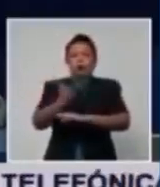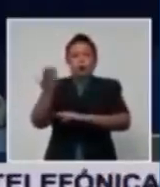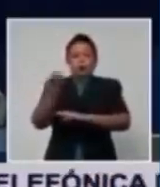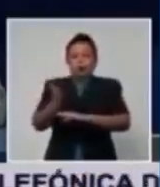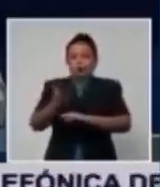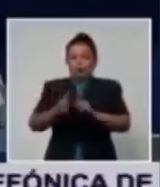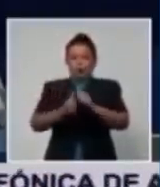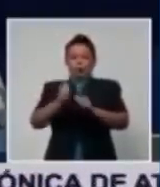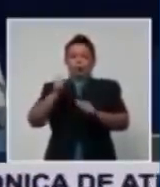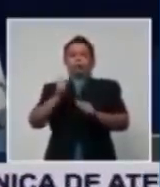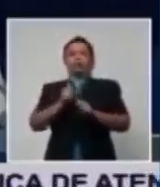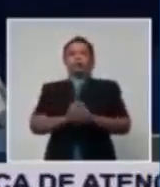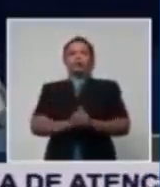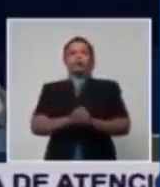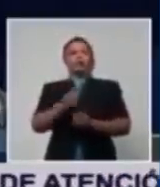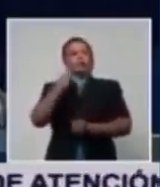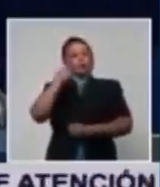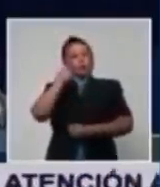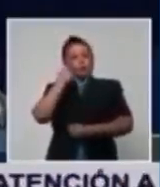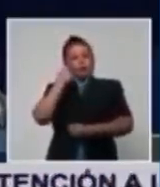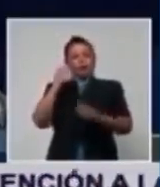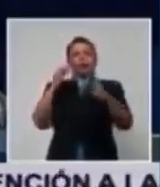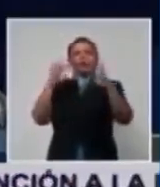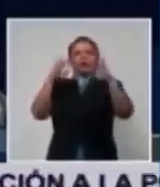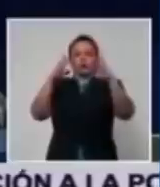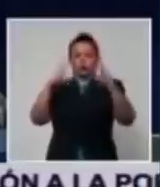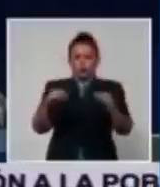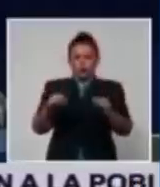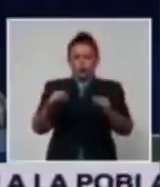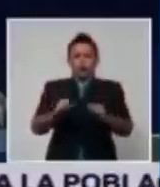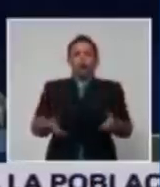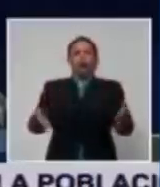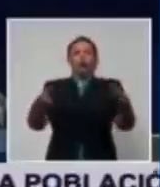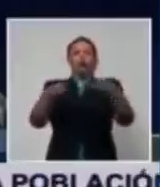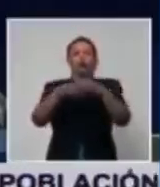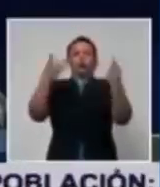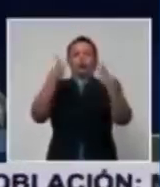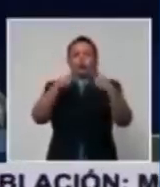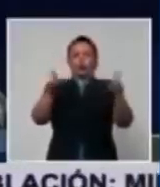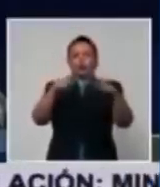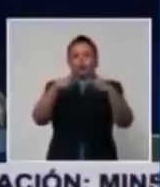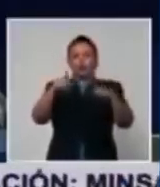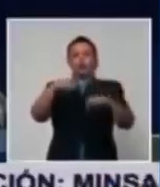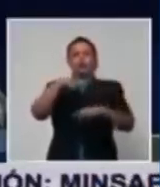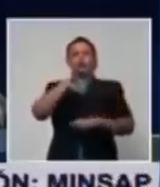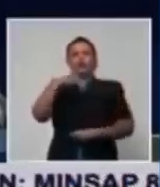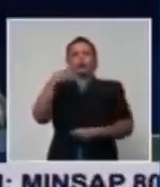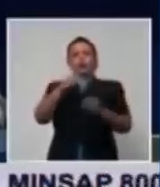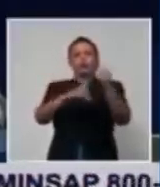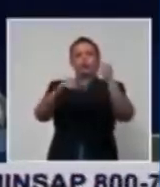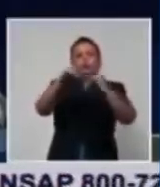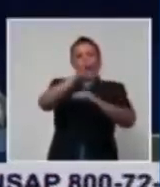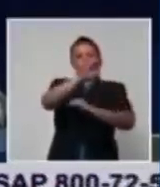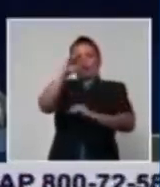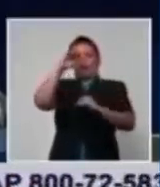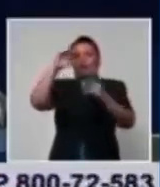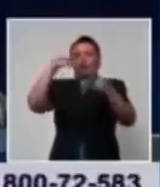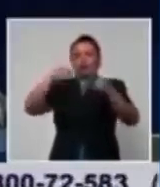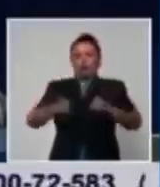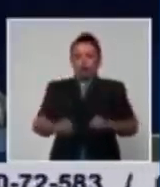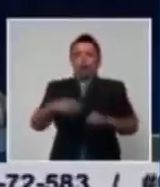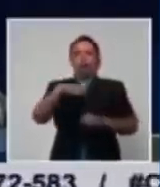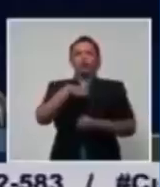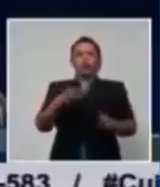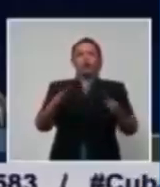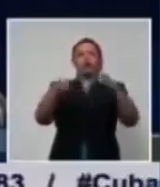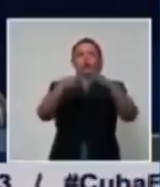estos resultados, el grupo de expertos que hay en el Ministerio de Salud Pública para evaluar los fallecidos